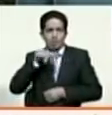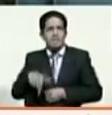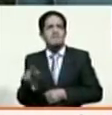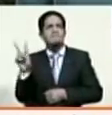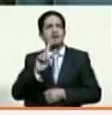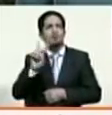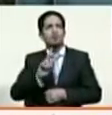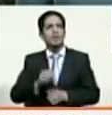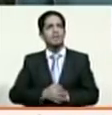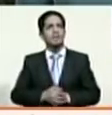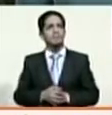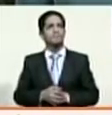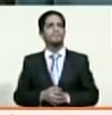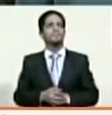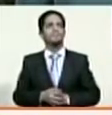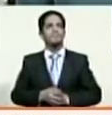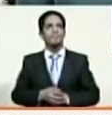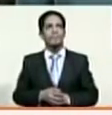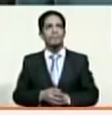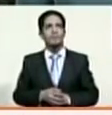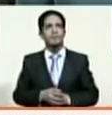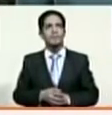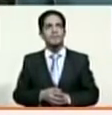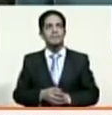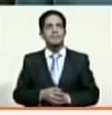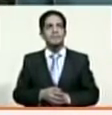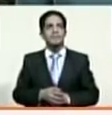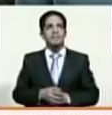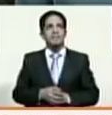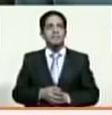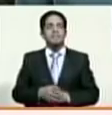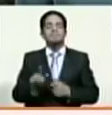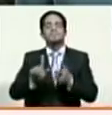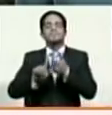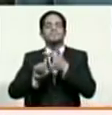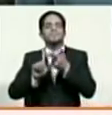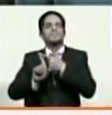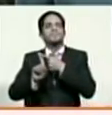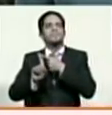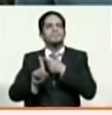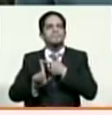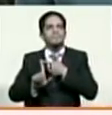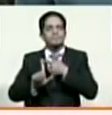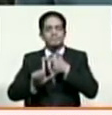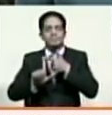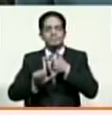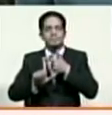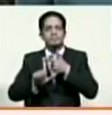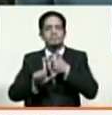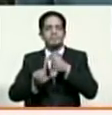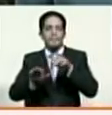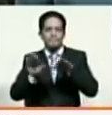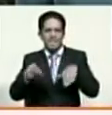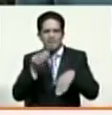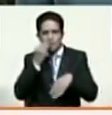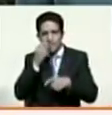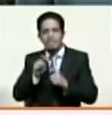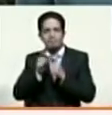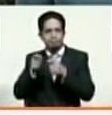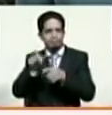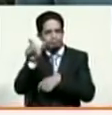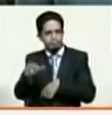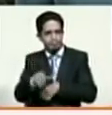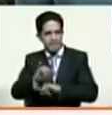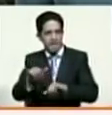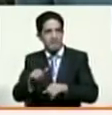esa materia prima. Bueno, al frente de la mesa de alimentos había referido que está